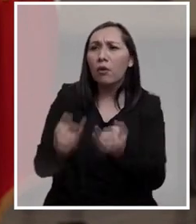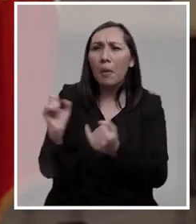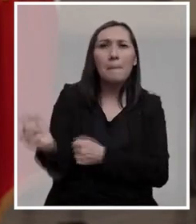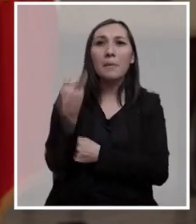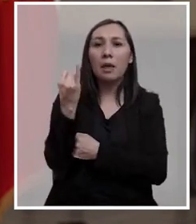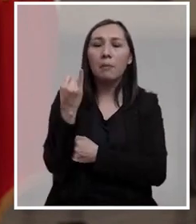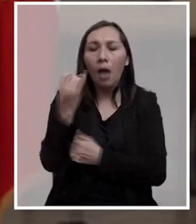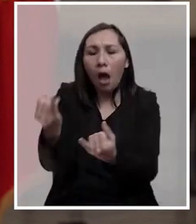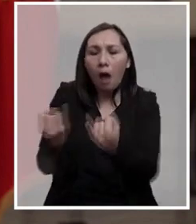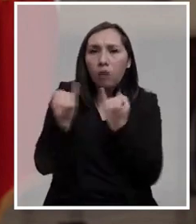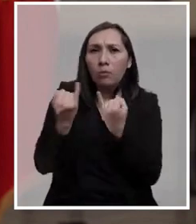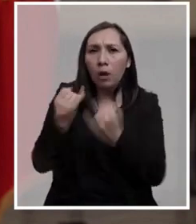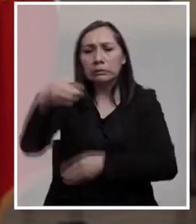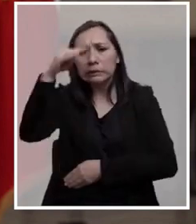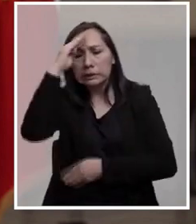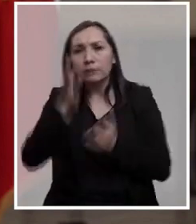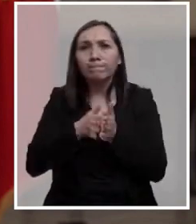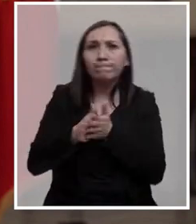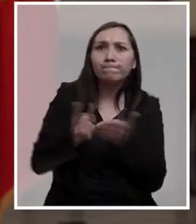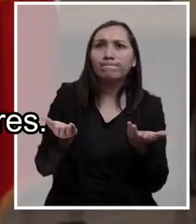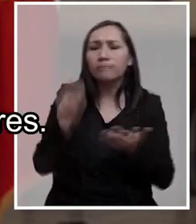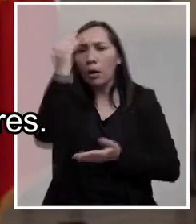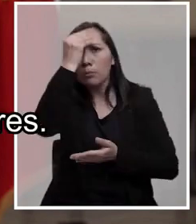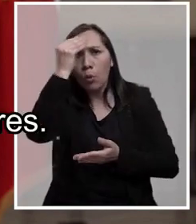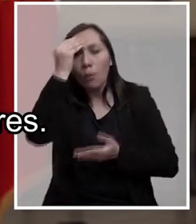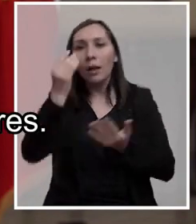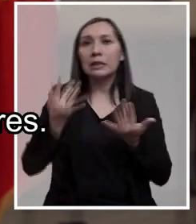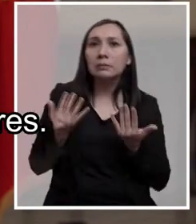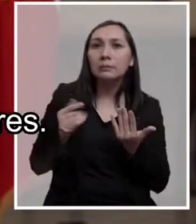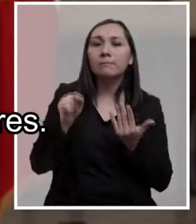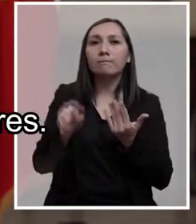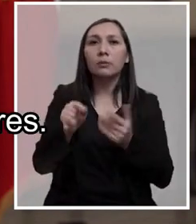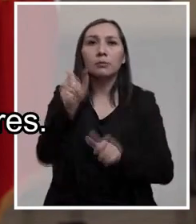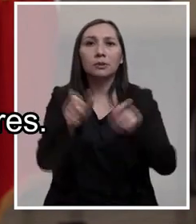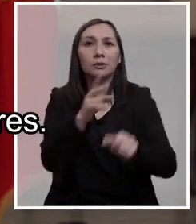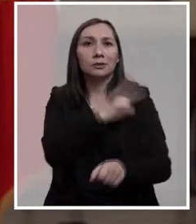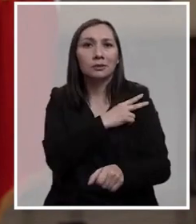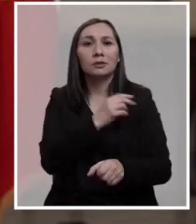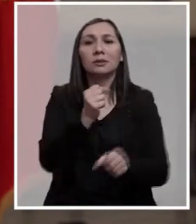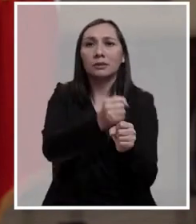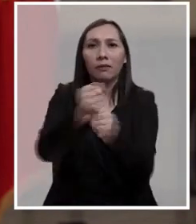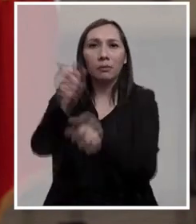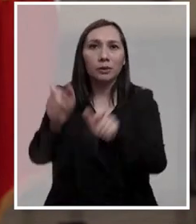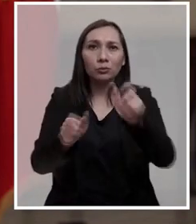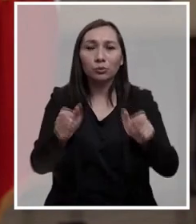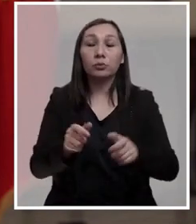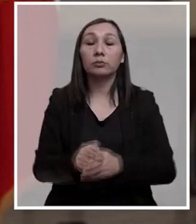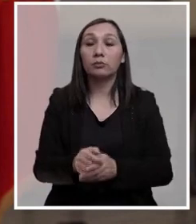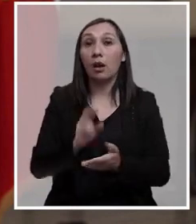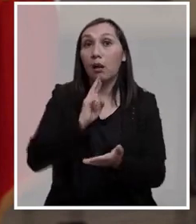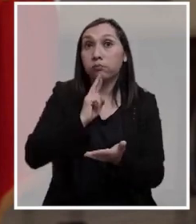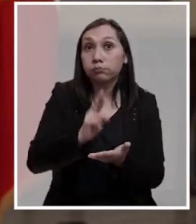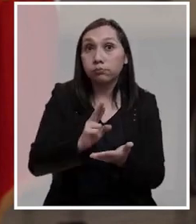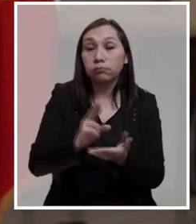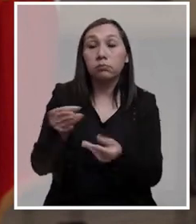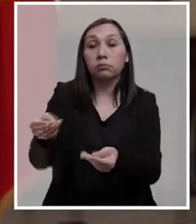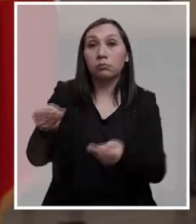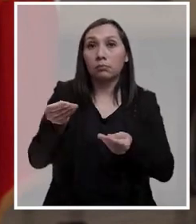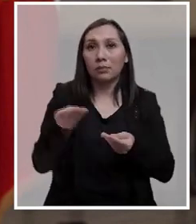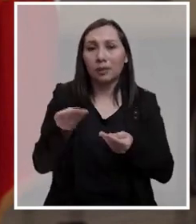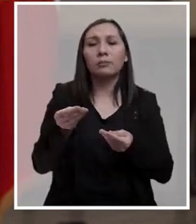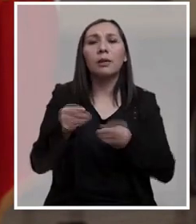fuente las expectativas preocupaciones y esperanzas de empleadores y trabajadores el resultado